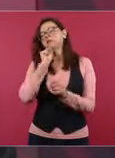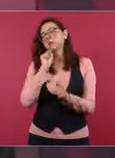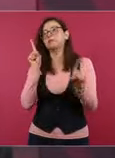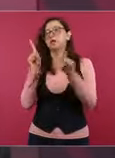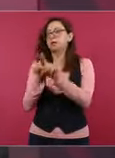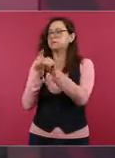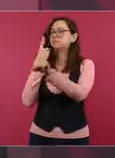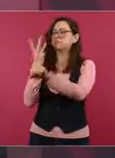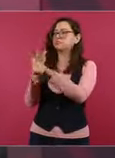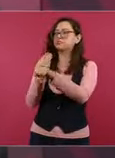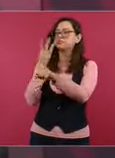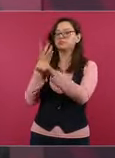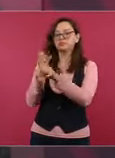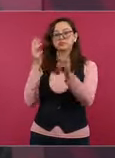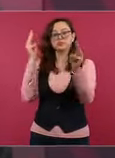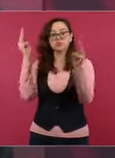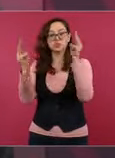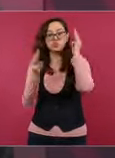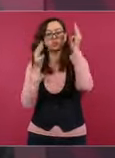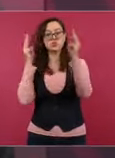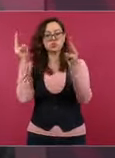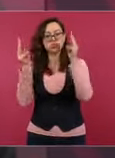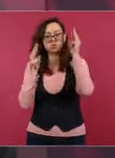porque ahí se